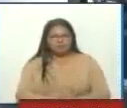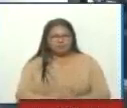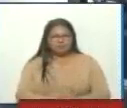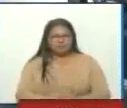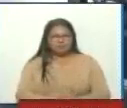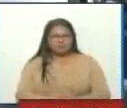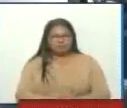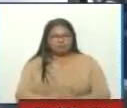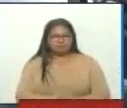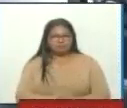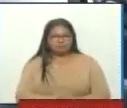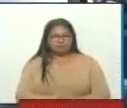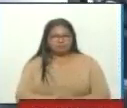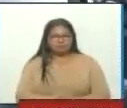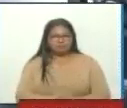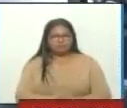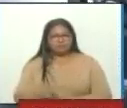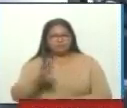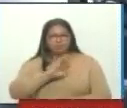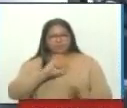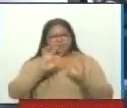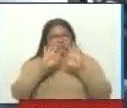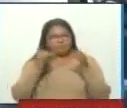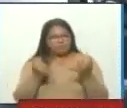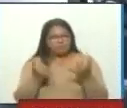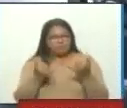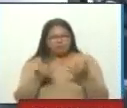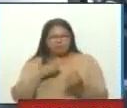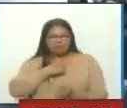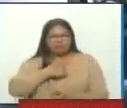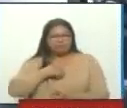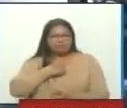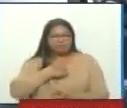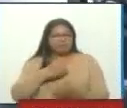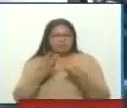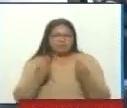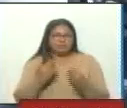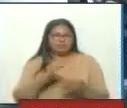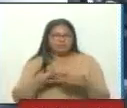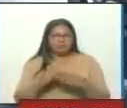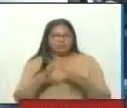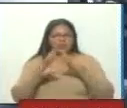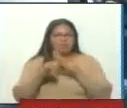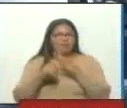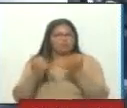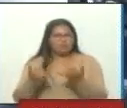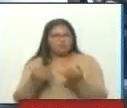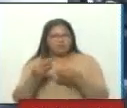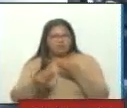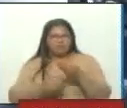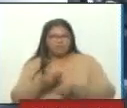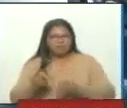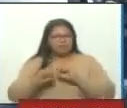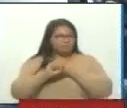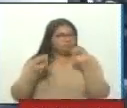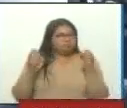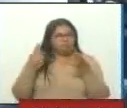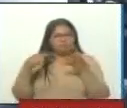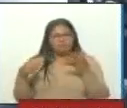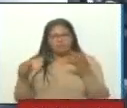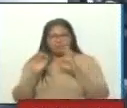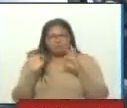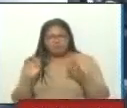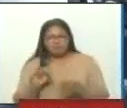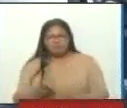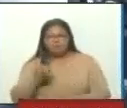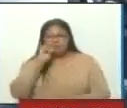apropiarnos. Está ahorita esta ebullición tan lamentable y dolorosa con la corrupción que ha explotado en distintas... Porque lo ha